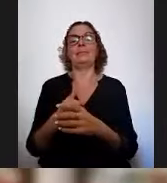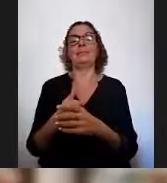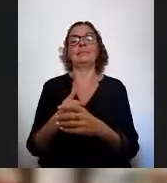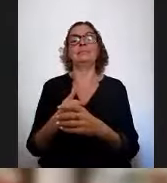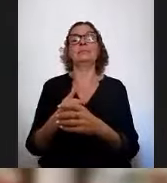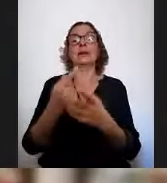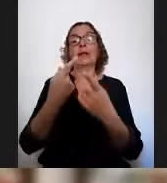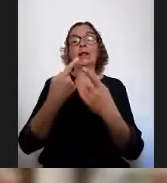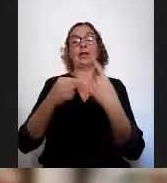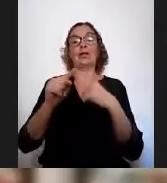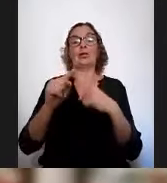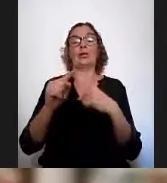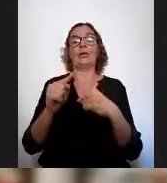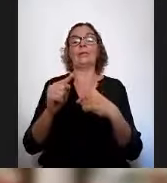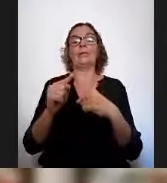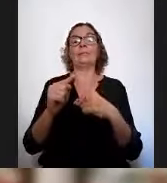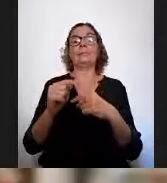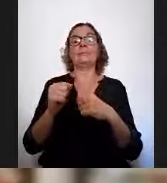Entonces,